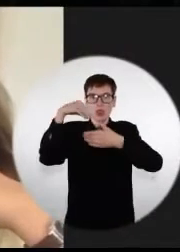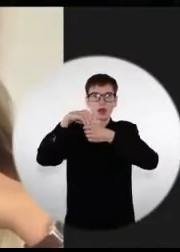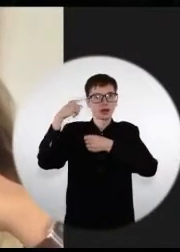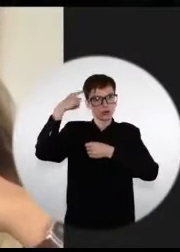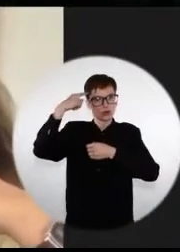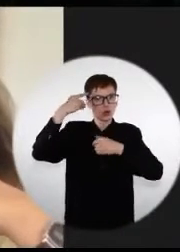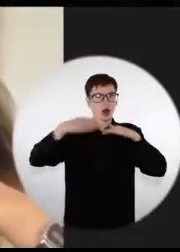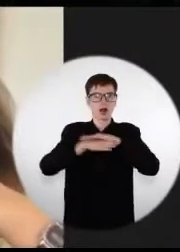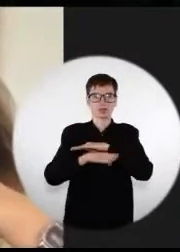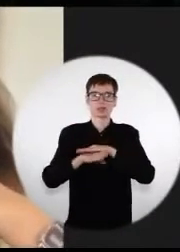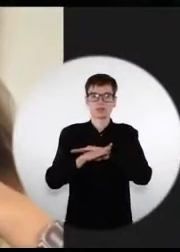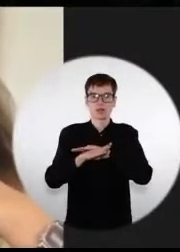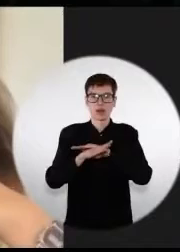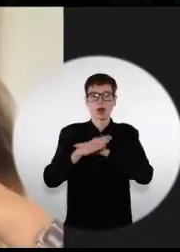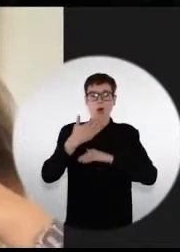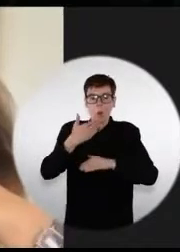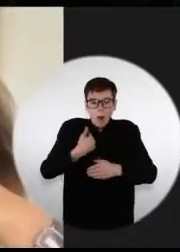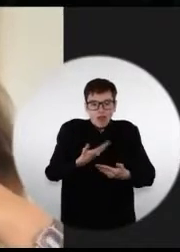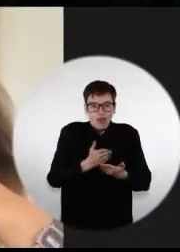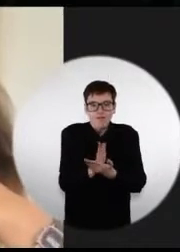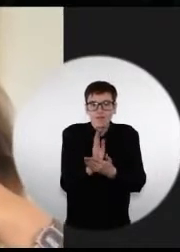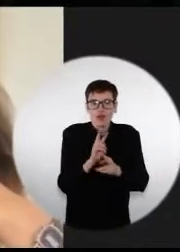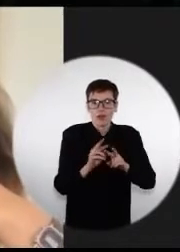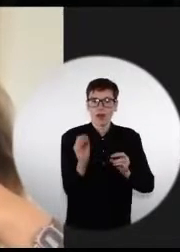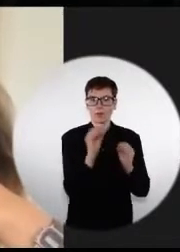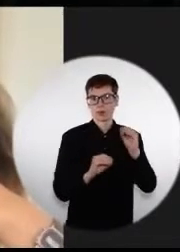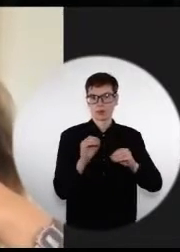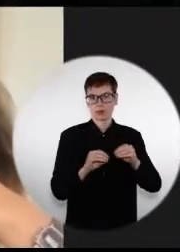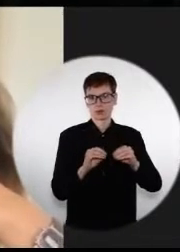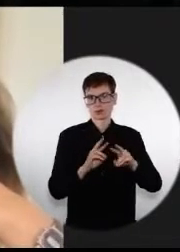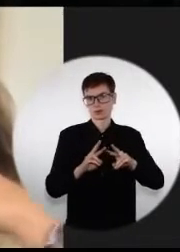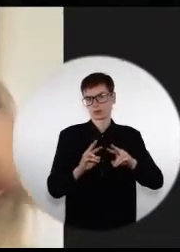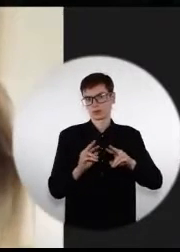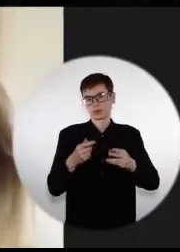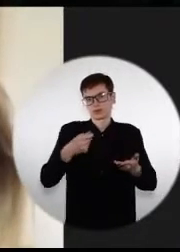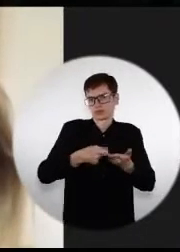tú en tu mente en el momento de producir